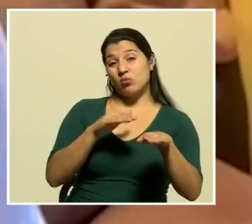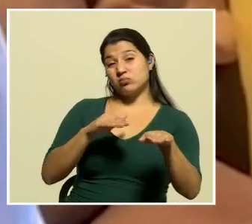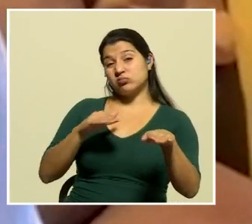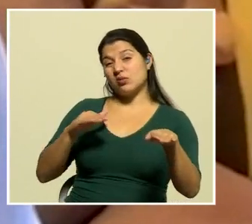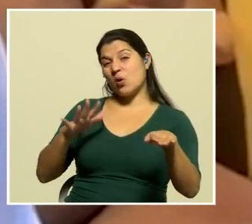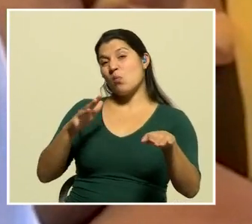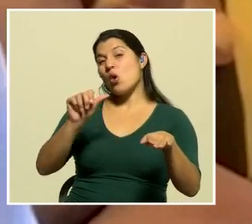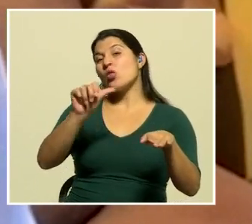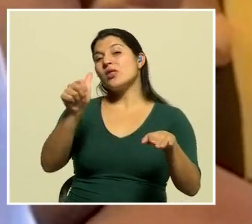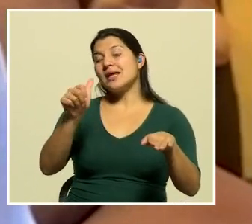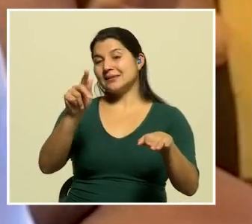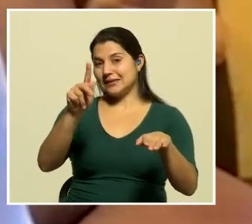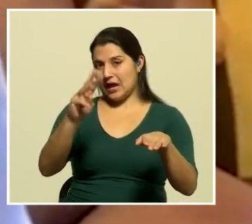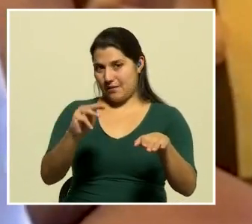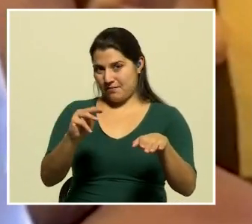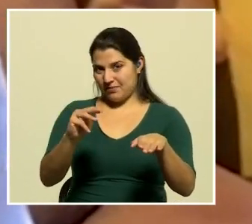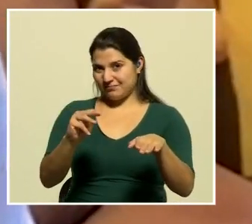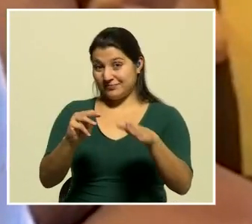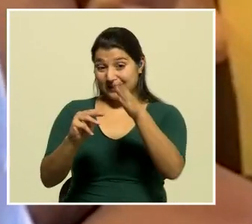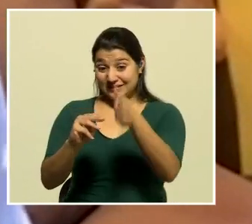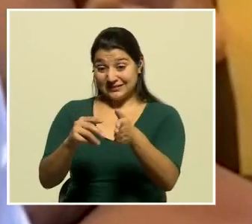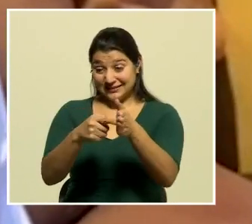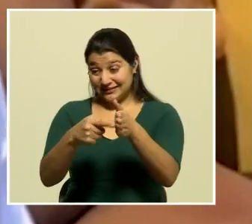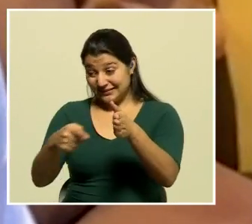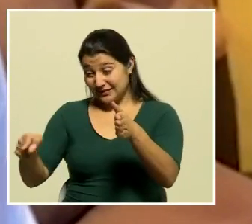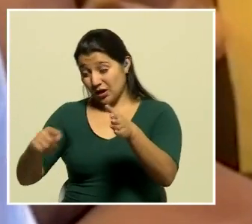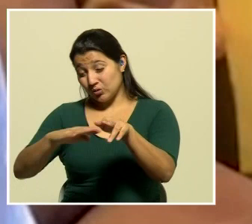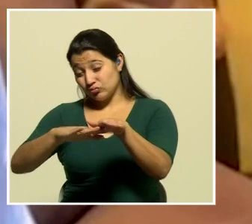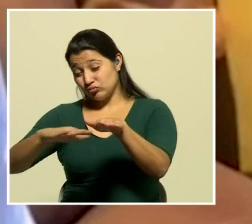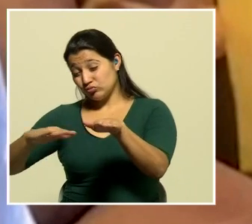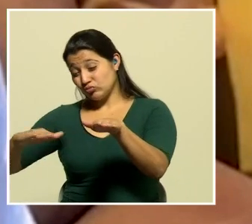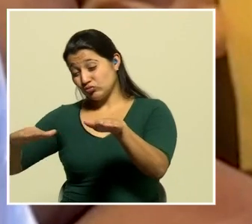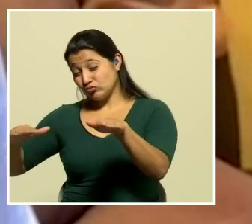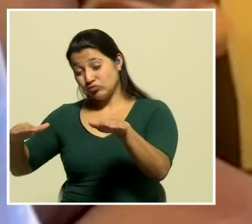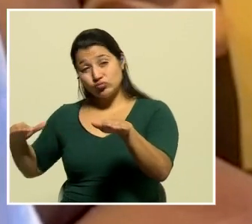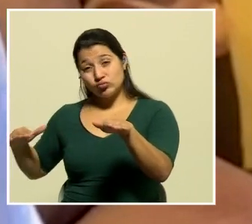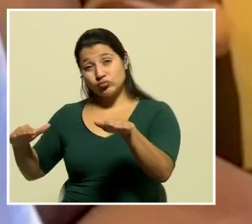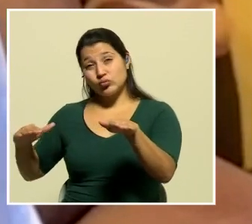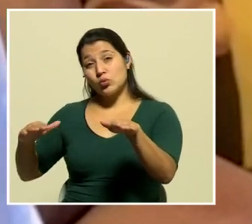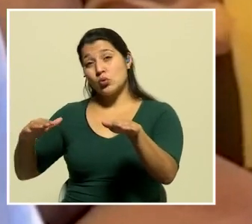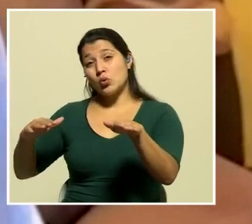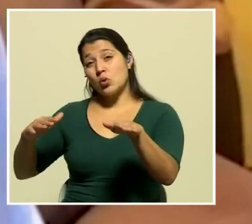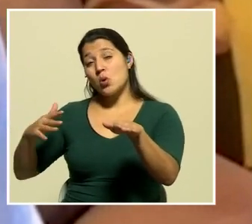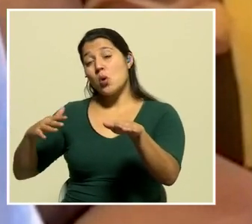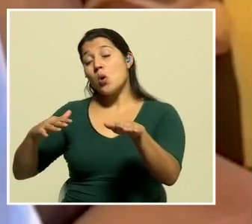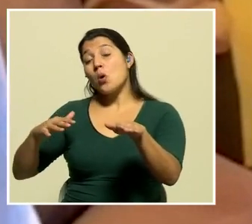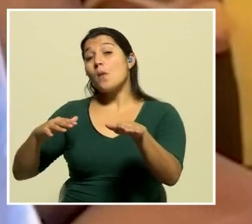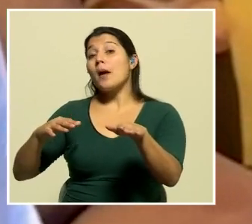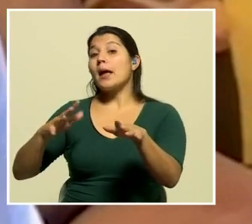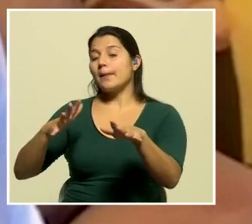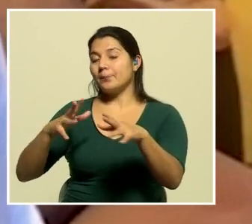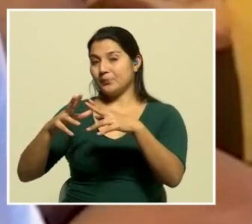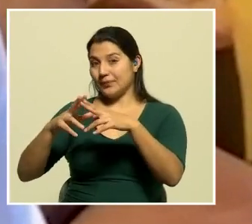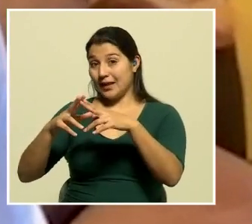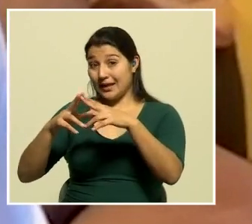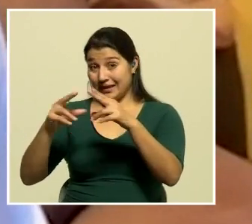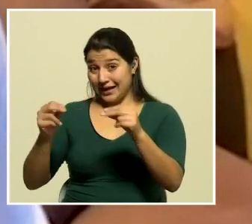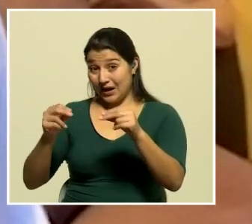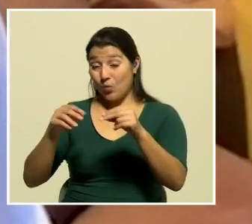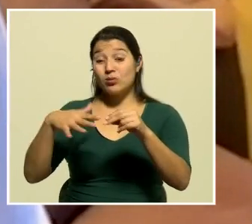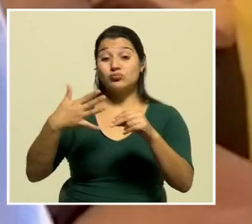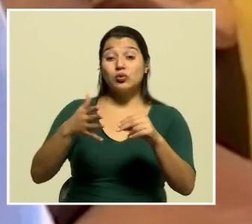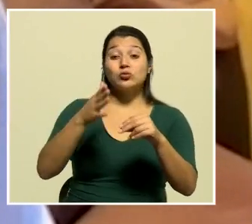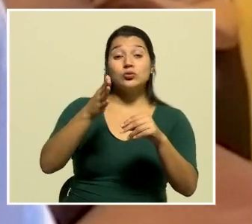estamos hablando de ahí otros 1.000 choferes. Esto pues desde el punto de vista de salud no